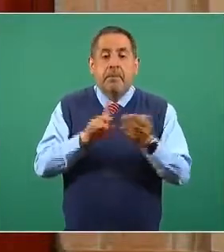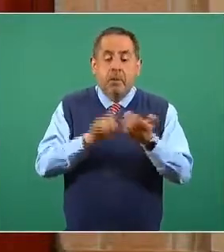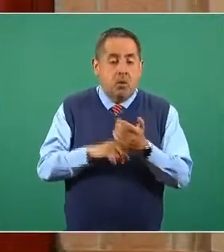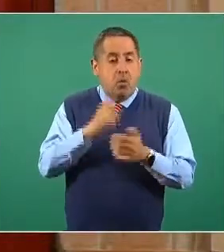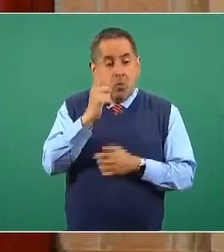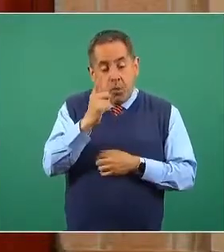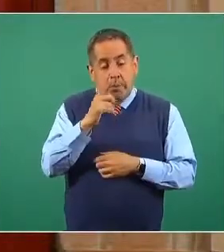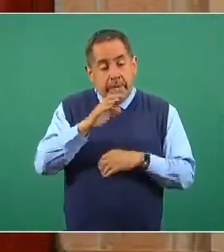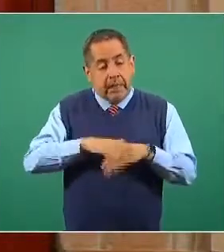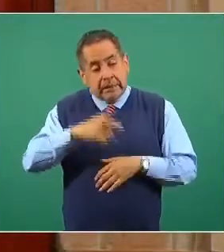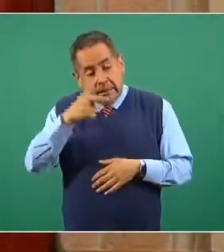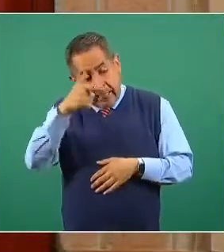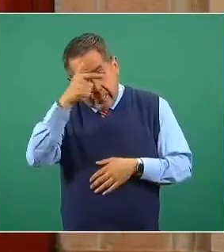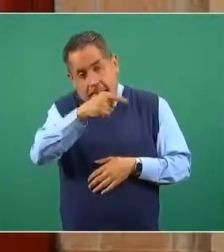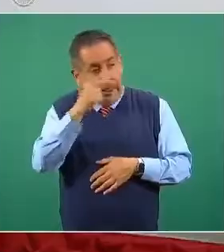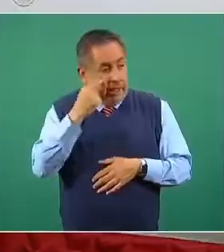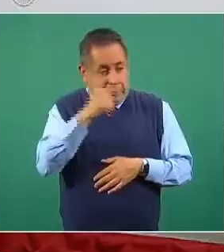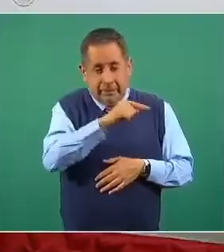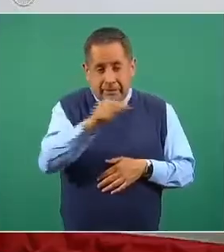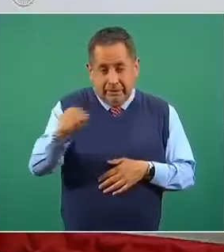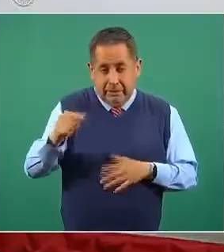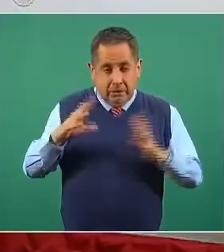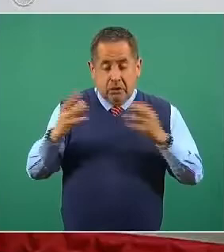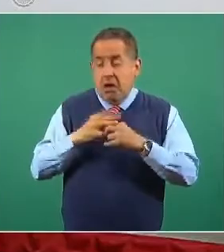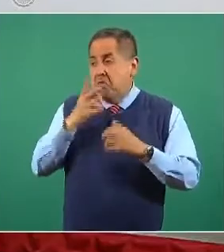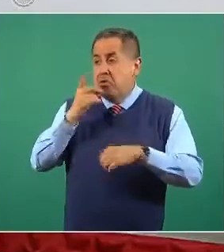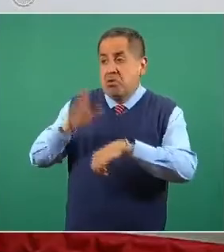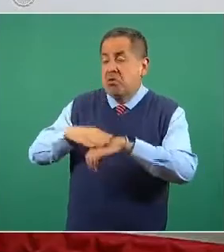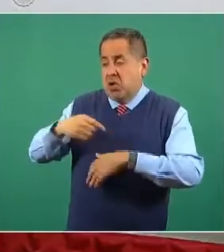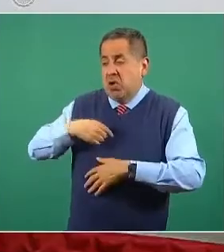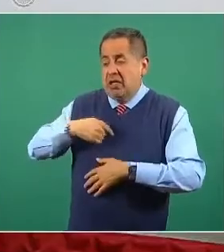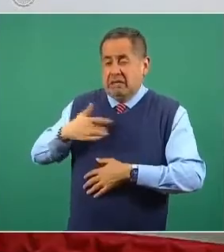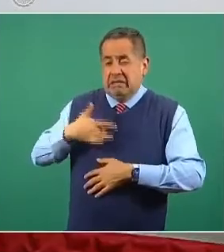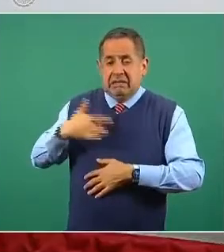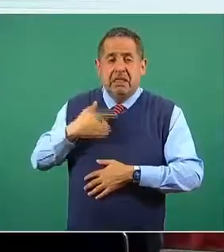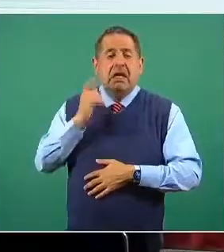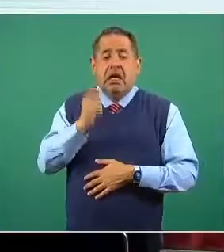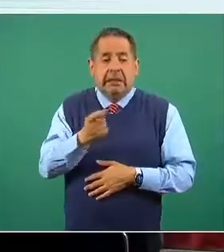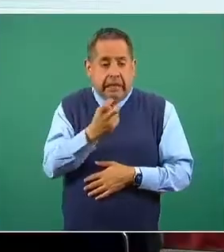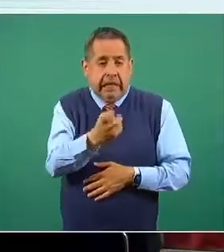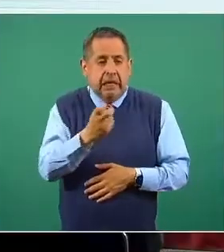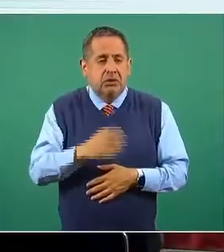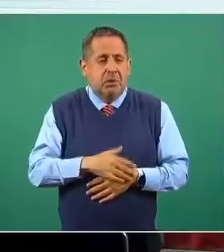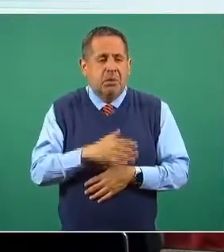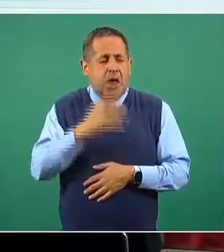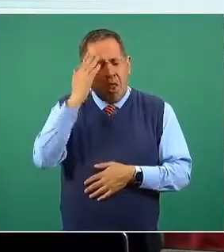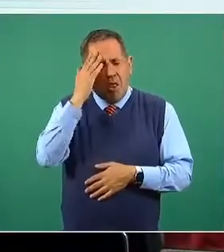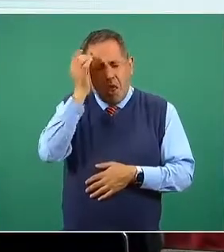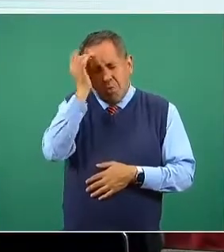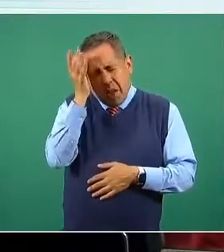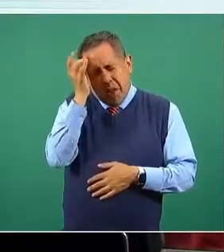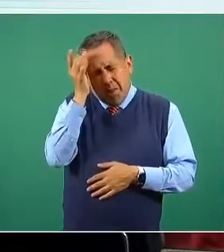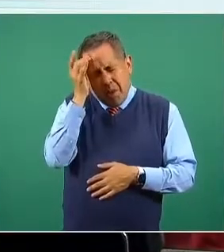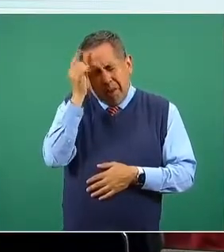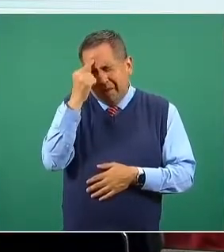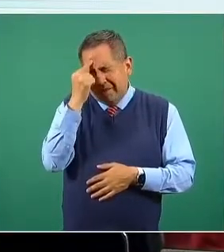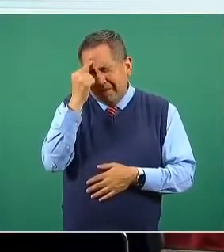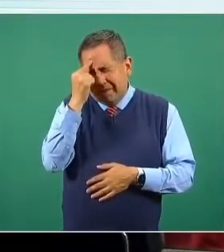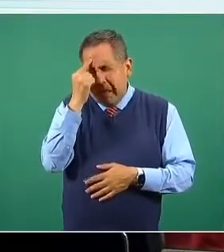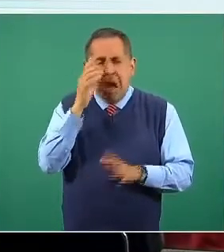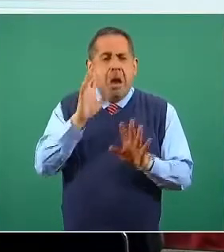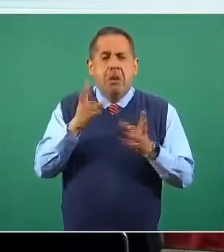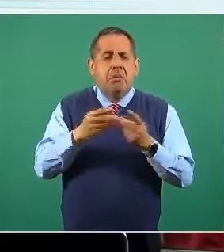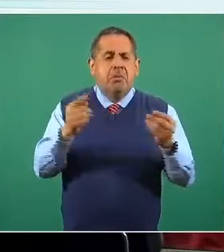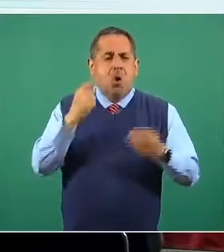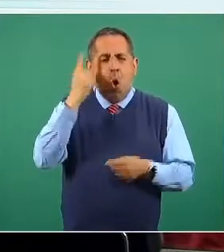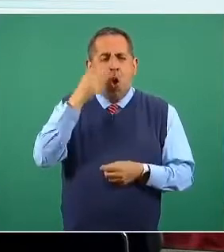que hasta el momento se ha referido entre las personas que desarrollaron ESAVIS ha sido precisamente el dolor de cabeza, un dolor de cabeza que puede